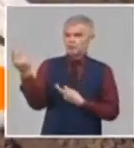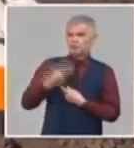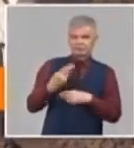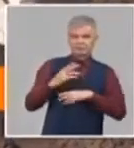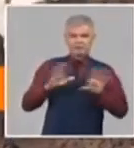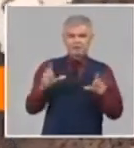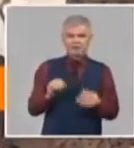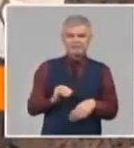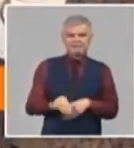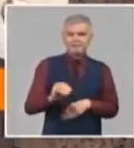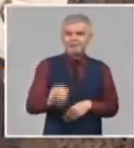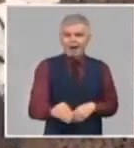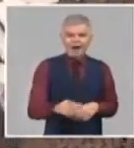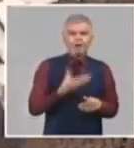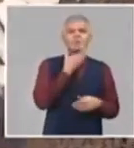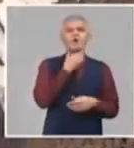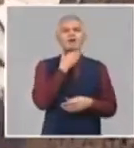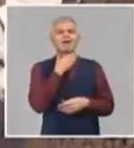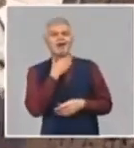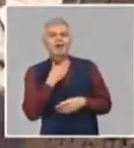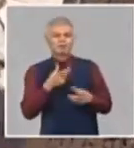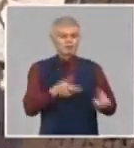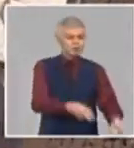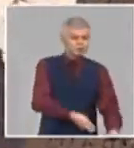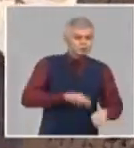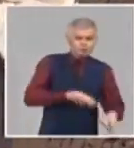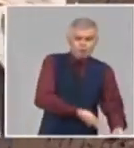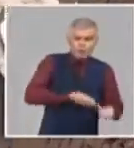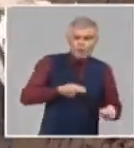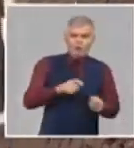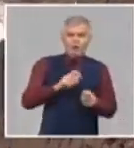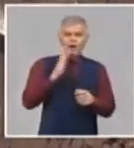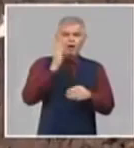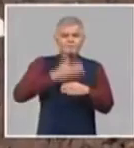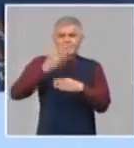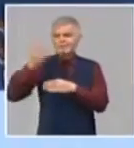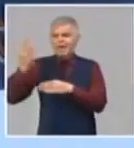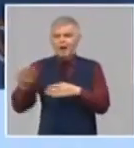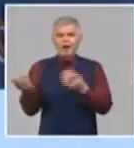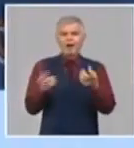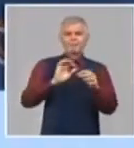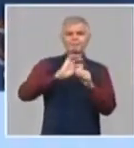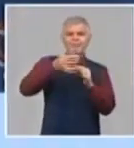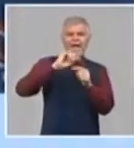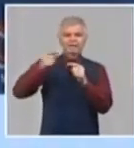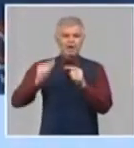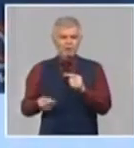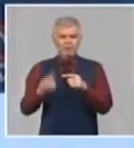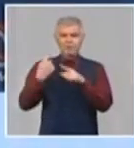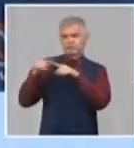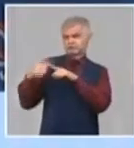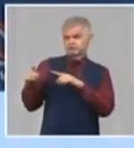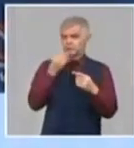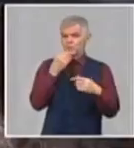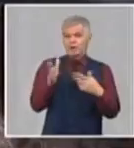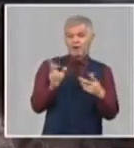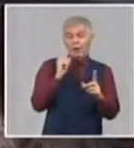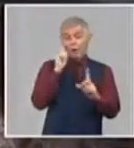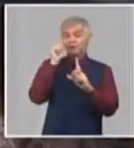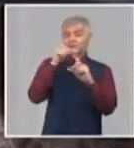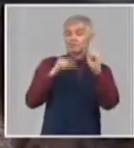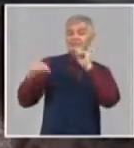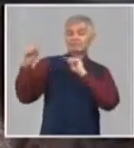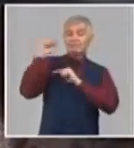sembrar boniato, que yuca, que picar plátano, lo que haya que hacer. Aunque su objetivo principal es el cultivo de la